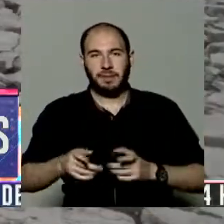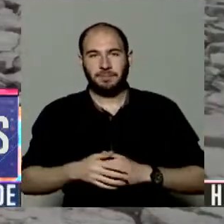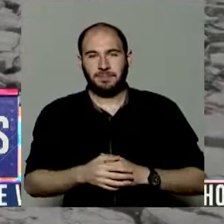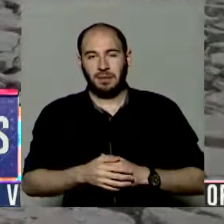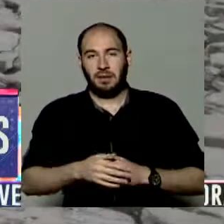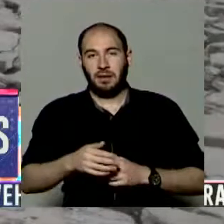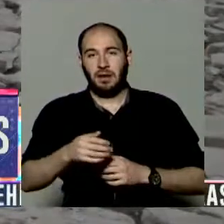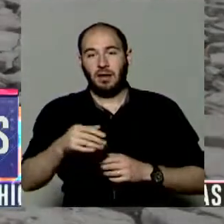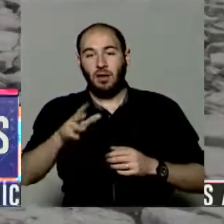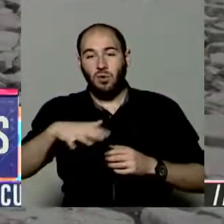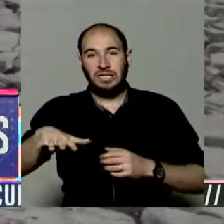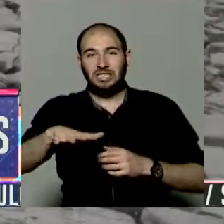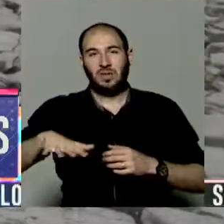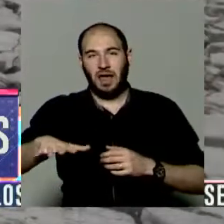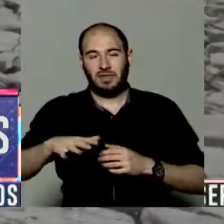el abastecimiento